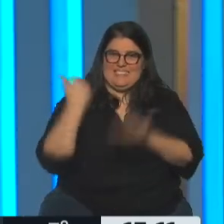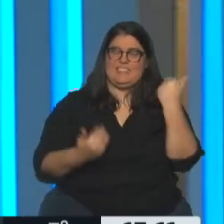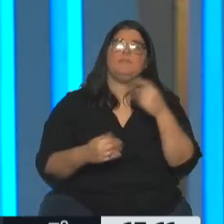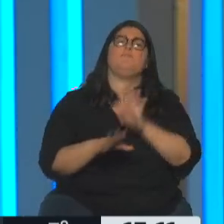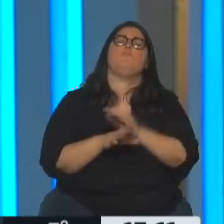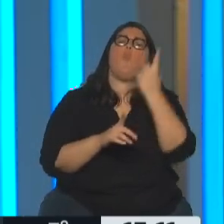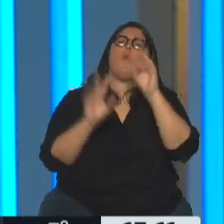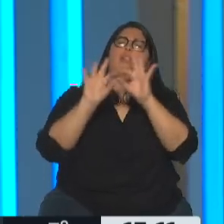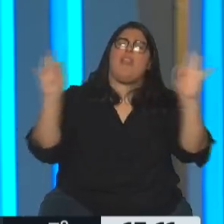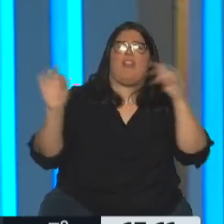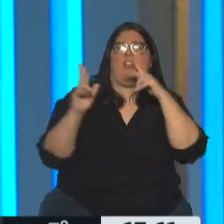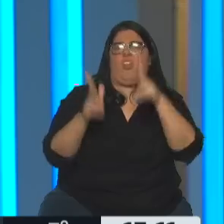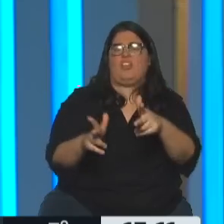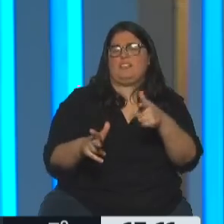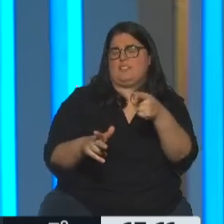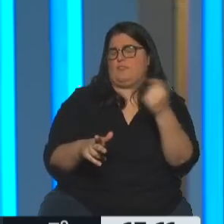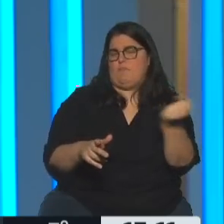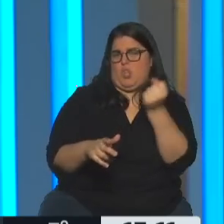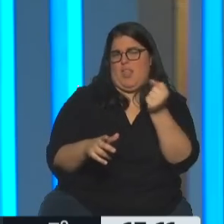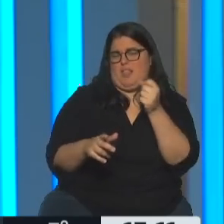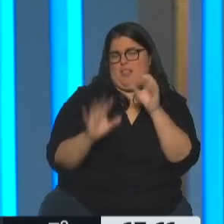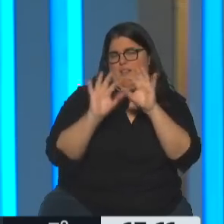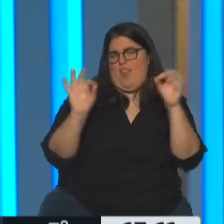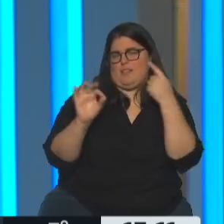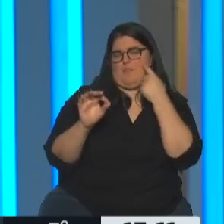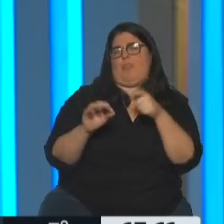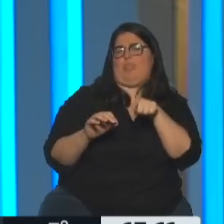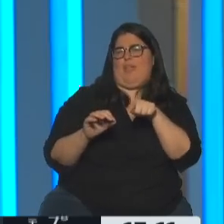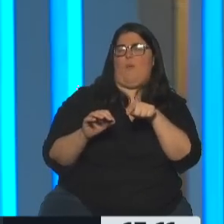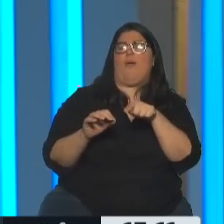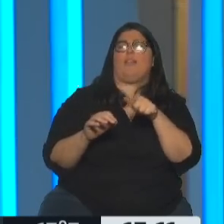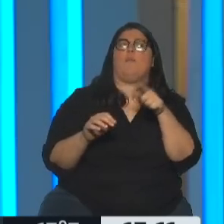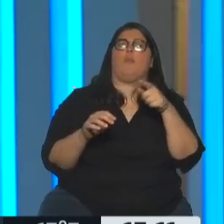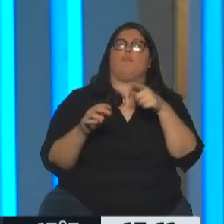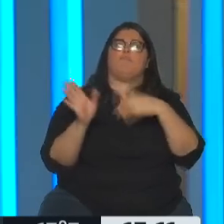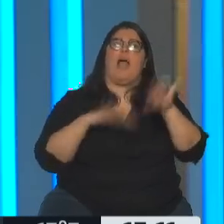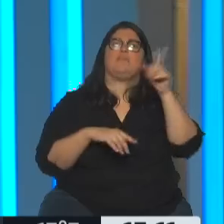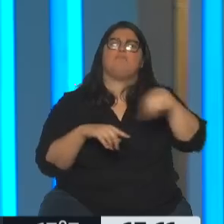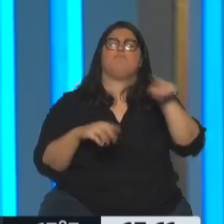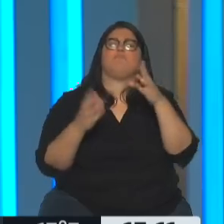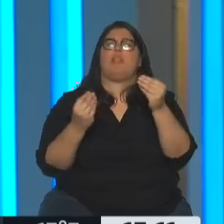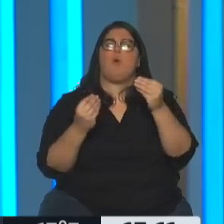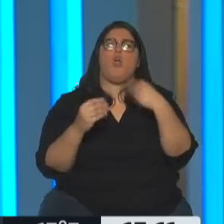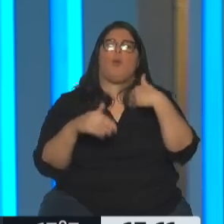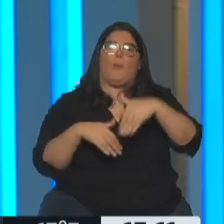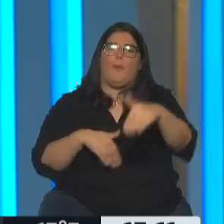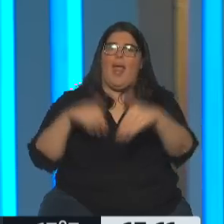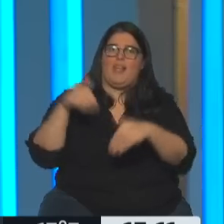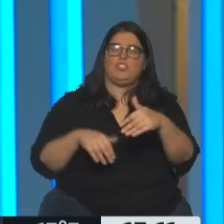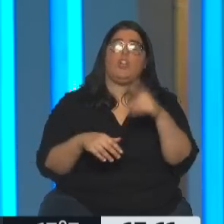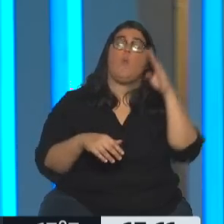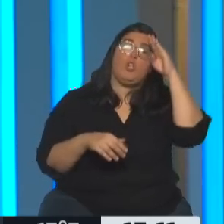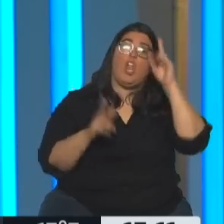si se quiere, que me parece clave y que explica mucho el temor que hay, sobre todo de cara a las elecciones del 2 de octubre. Porque lo que Bolsonaro plantea